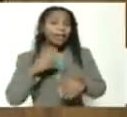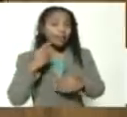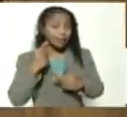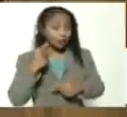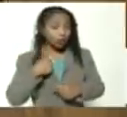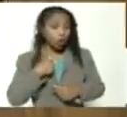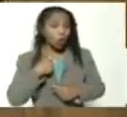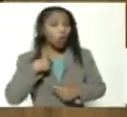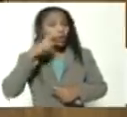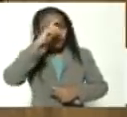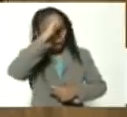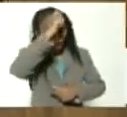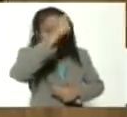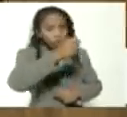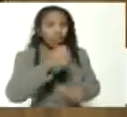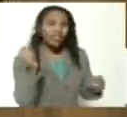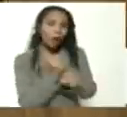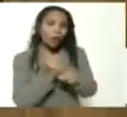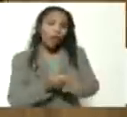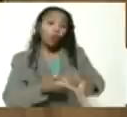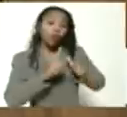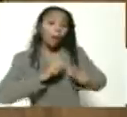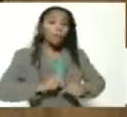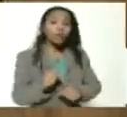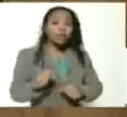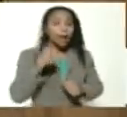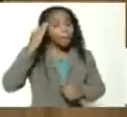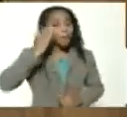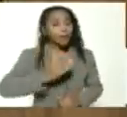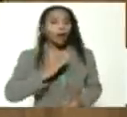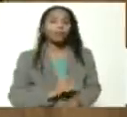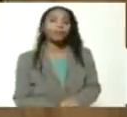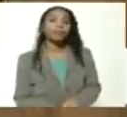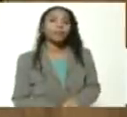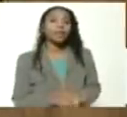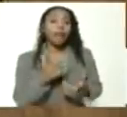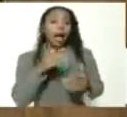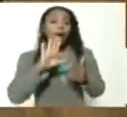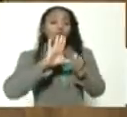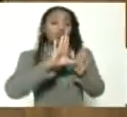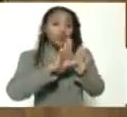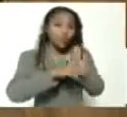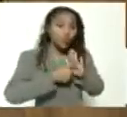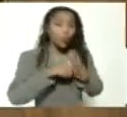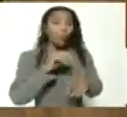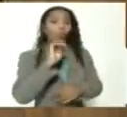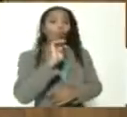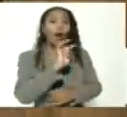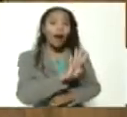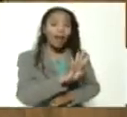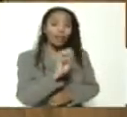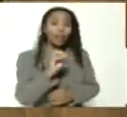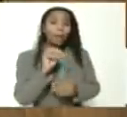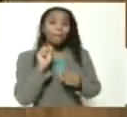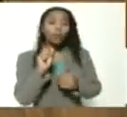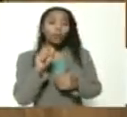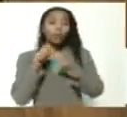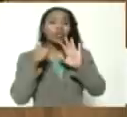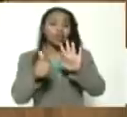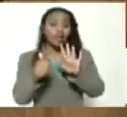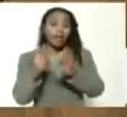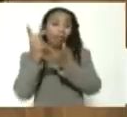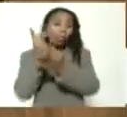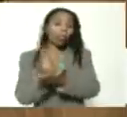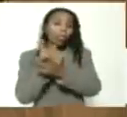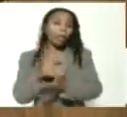reconocer la labor de las autoridades policiales y militares, que han incautado 40.6 toneladas de marihuana